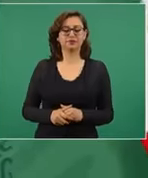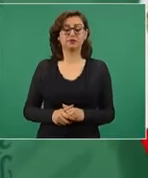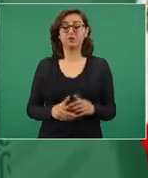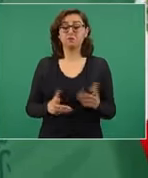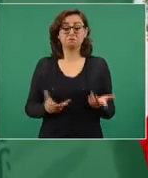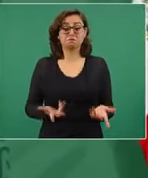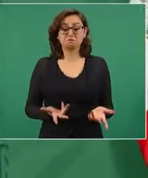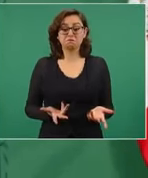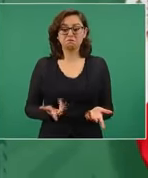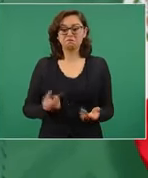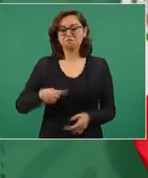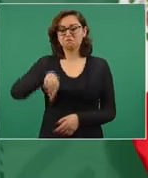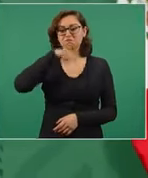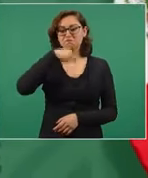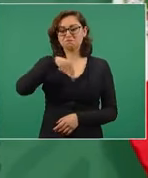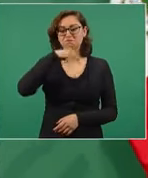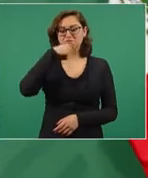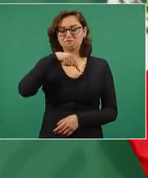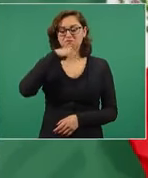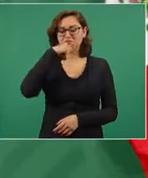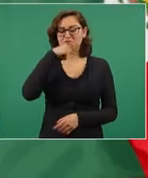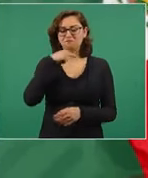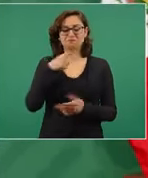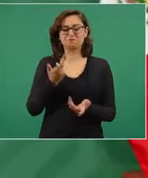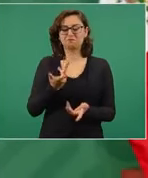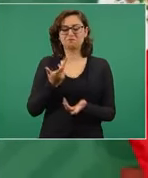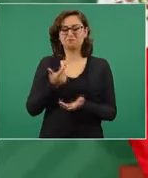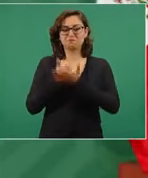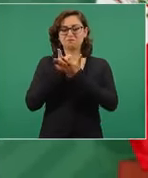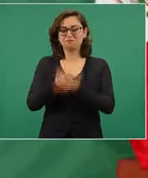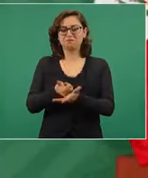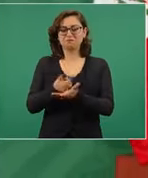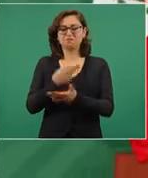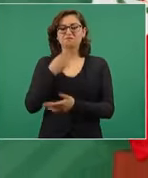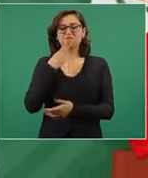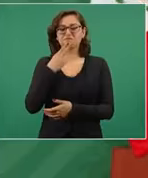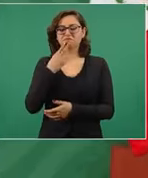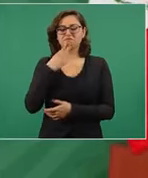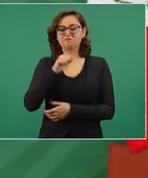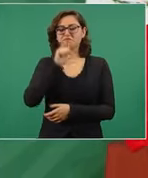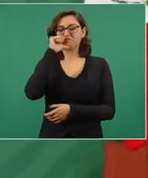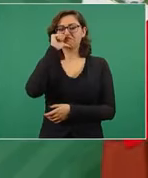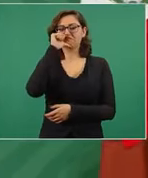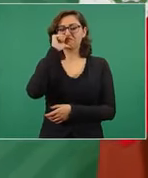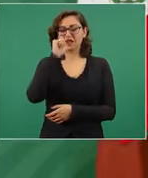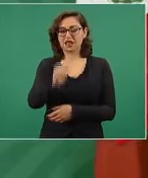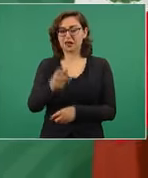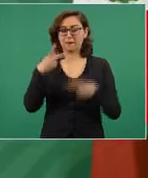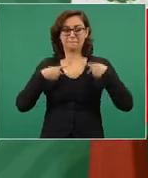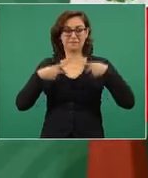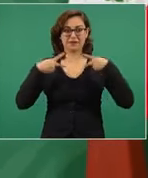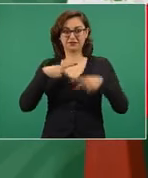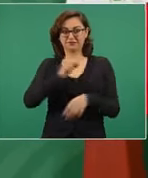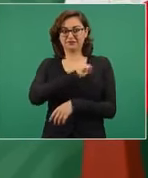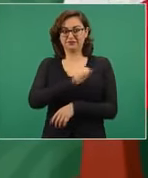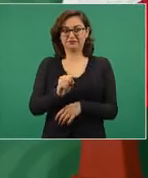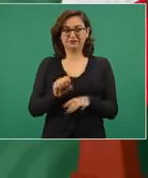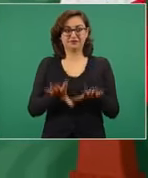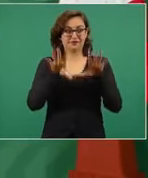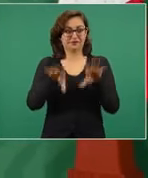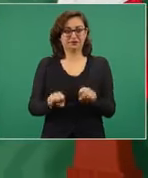No funcionó el operativo con ese propósito de detener a delincuentes.